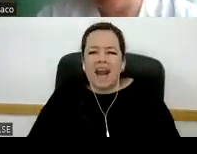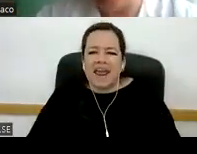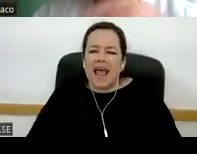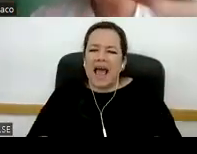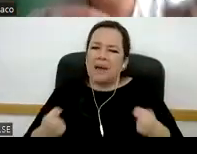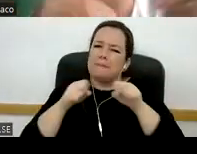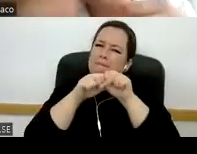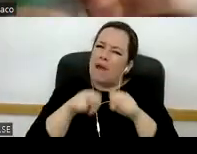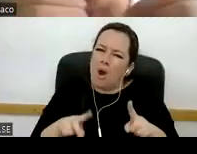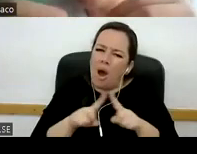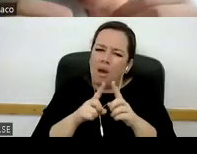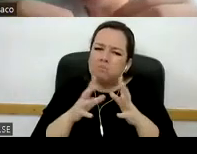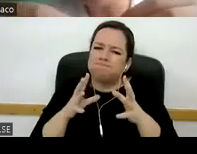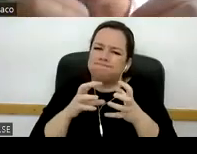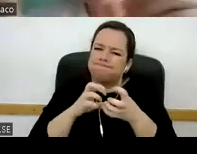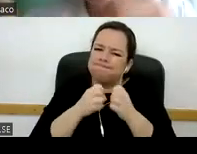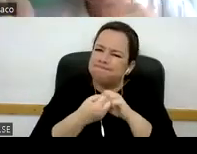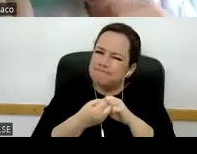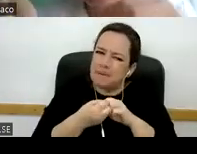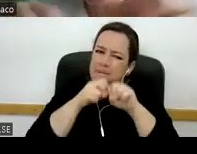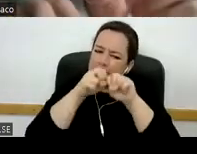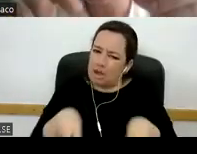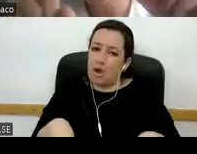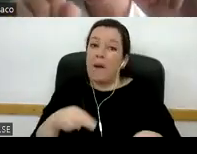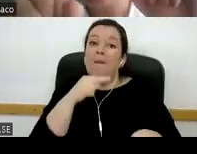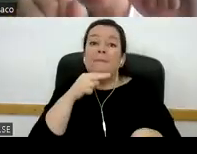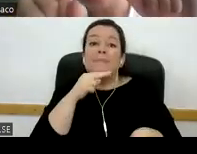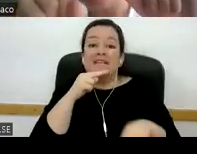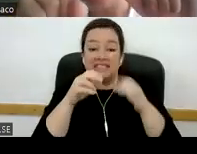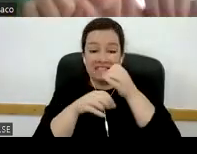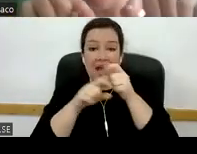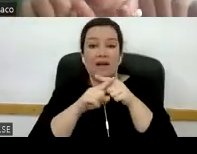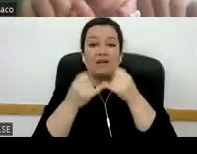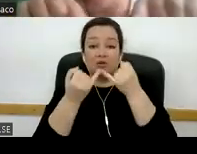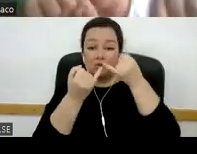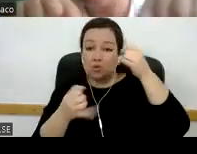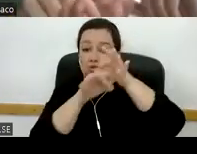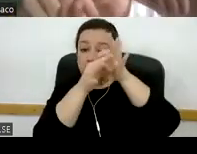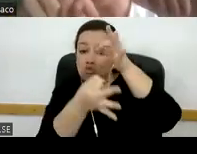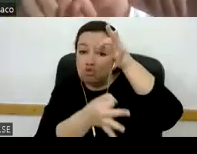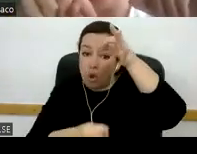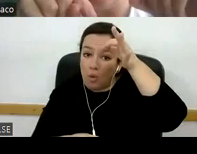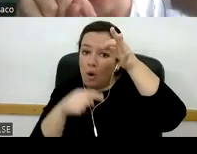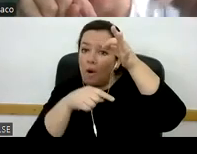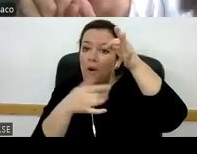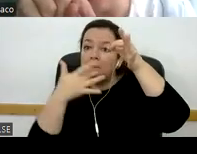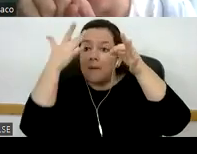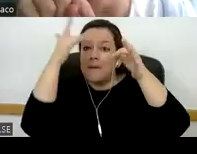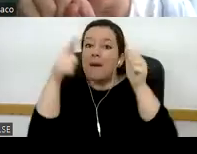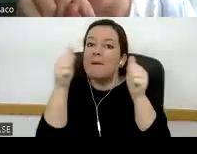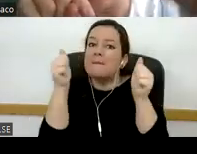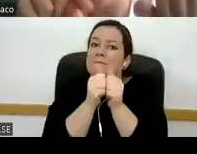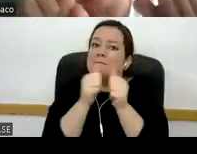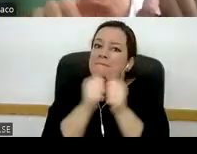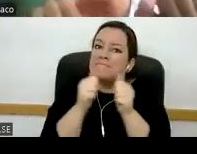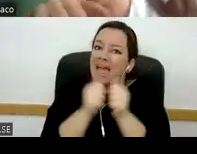un pegotito. Pues algo parecido pasa en las vías urinarias. En la gente que genera más piedras suele haber un problema más